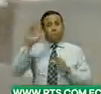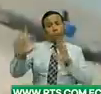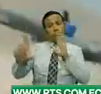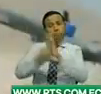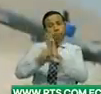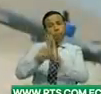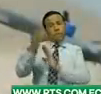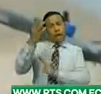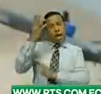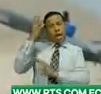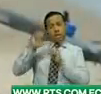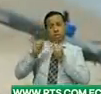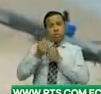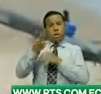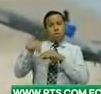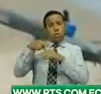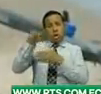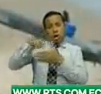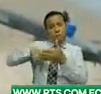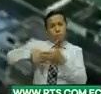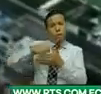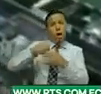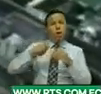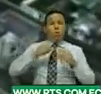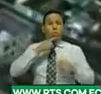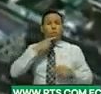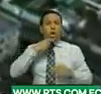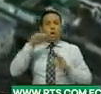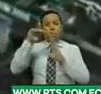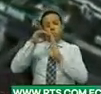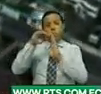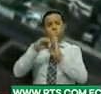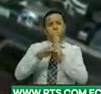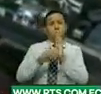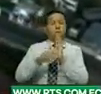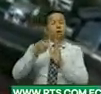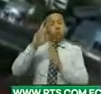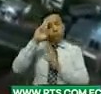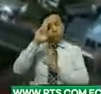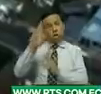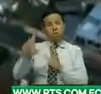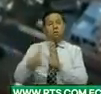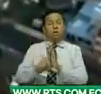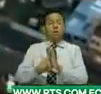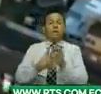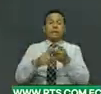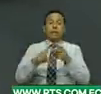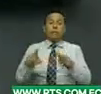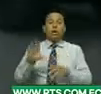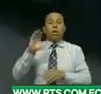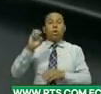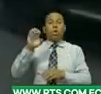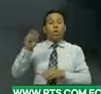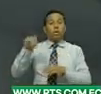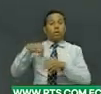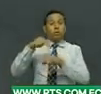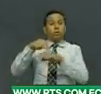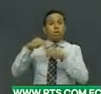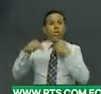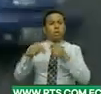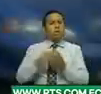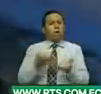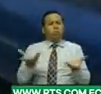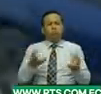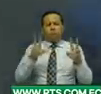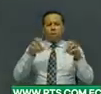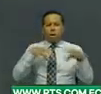por la Asamblea Nacional que establece los días de asueto de todo el año para todo el país. Tampoco es posible que el COE Nacional restrinja algunas